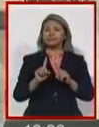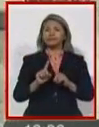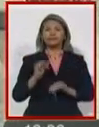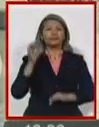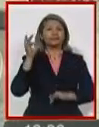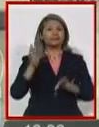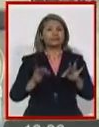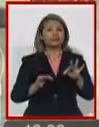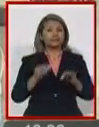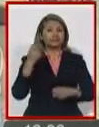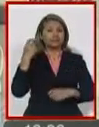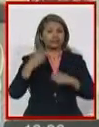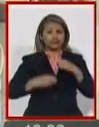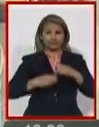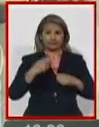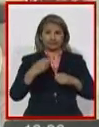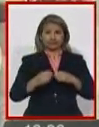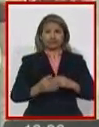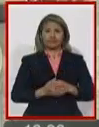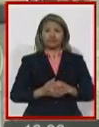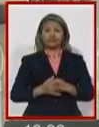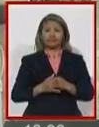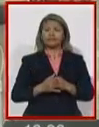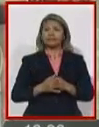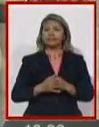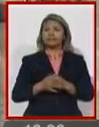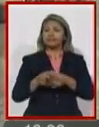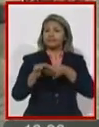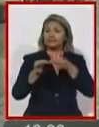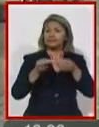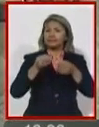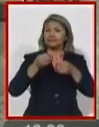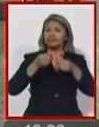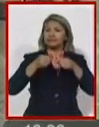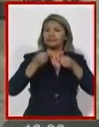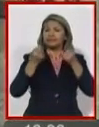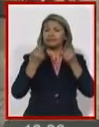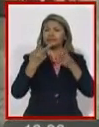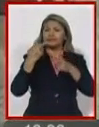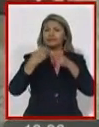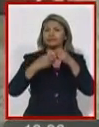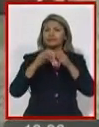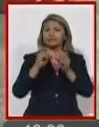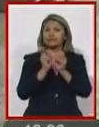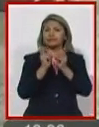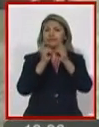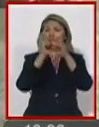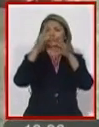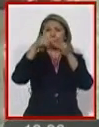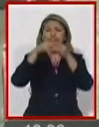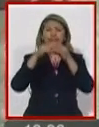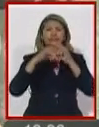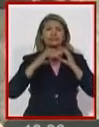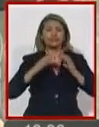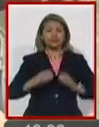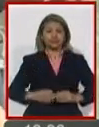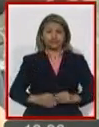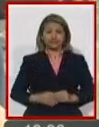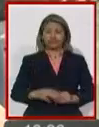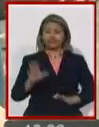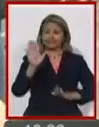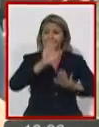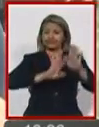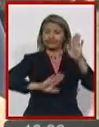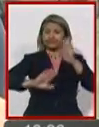sin eso era muy difícil determinar cuán avanzado está el cáncer en él, ¿no? Es más,